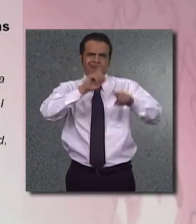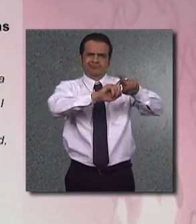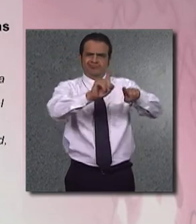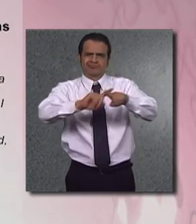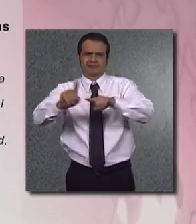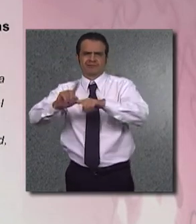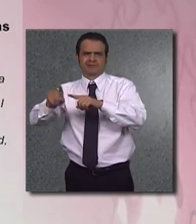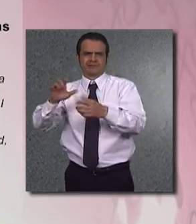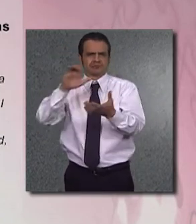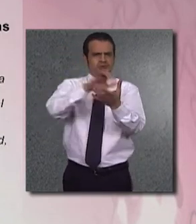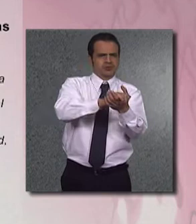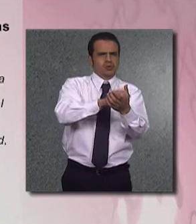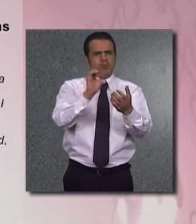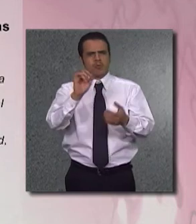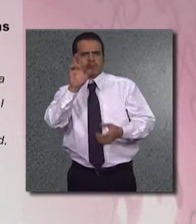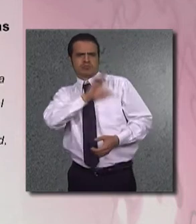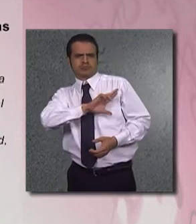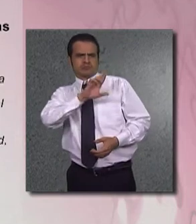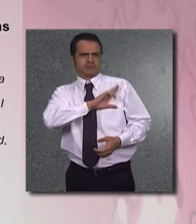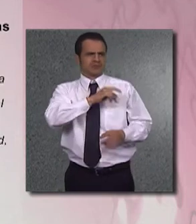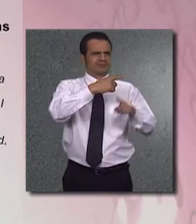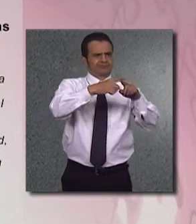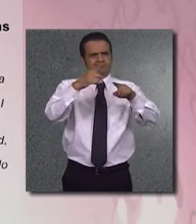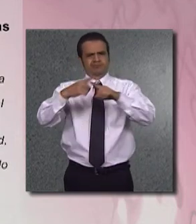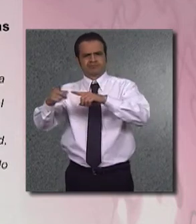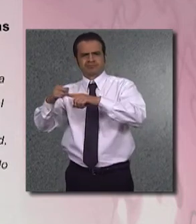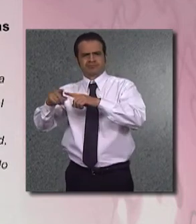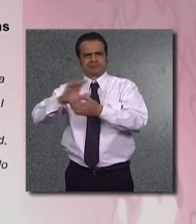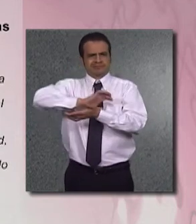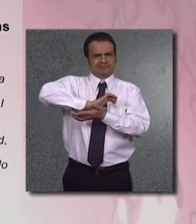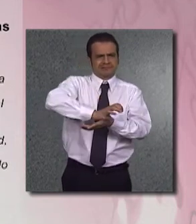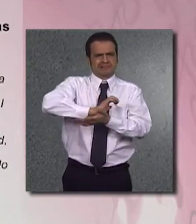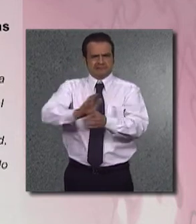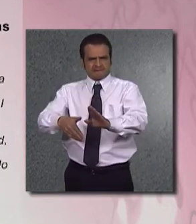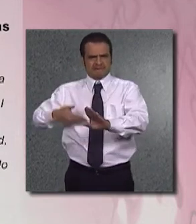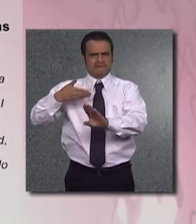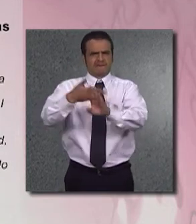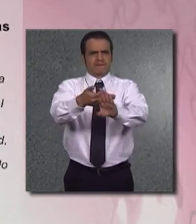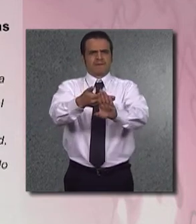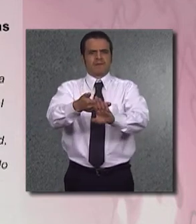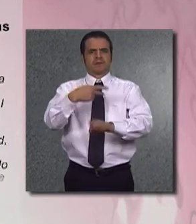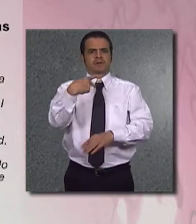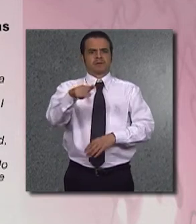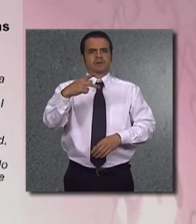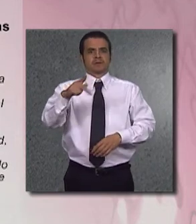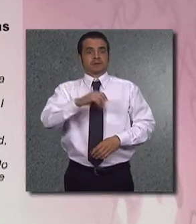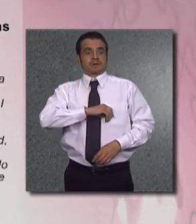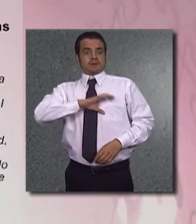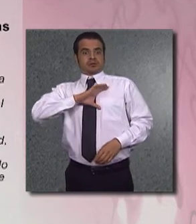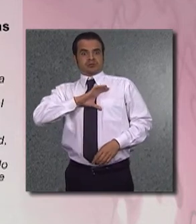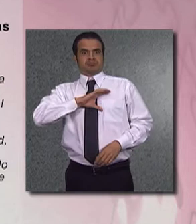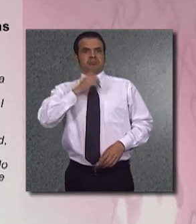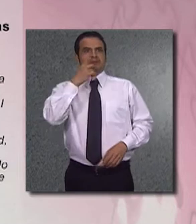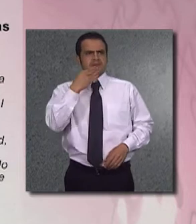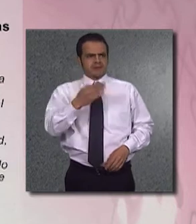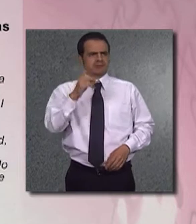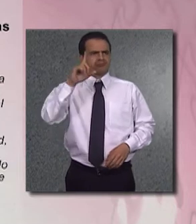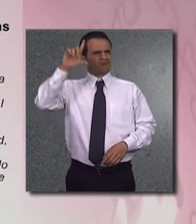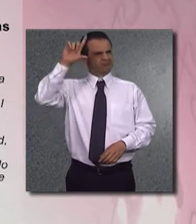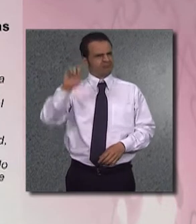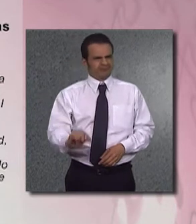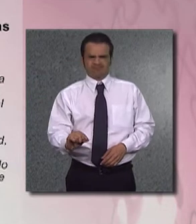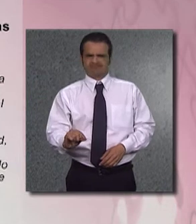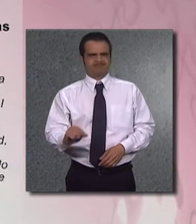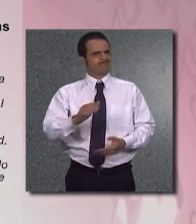la religión las opiniones las preferencias sexuales el estado civil o cualquier otra que atente